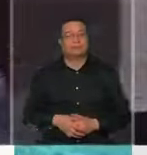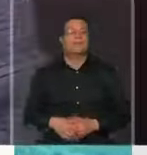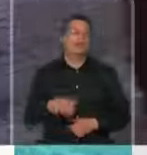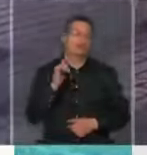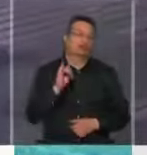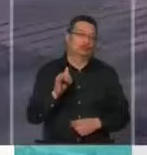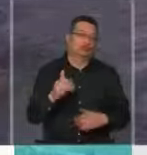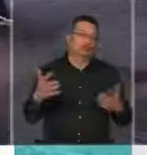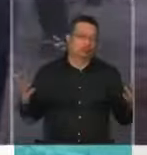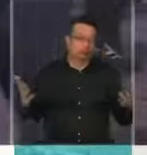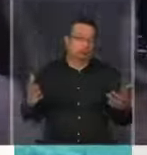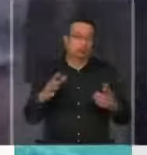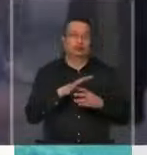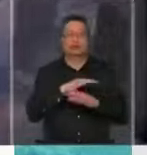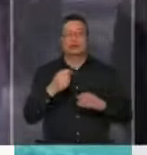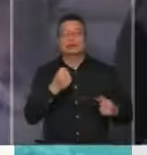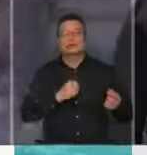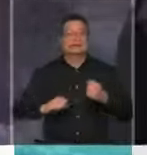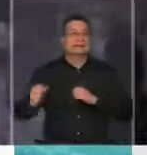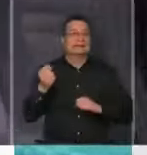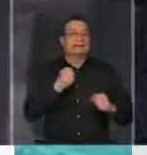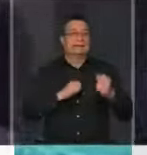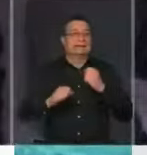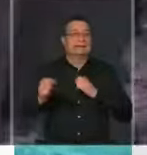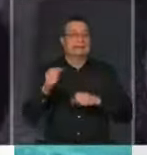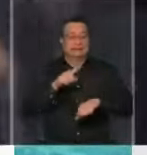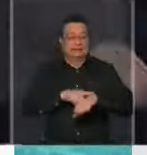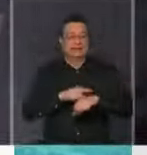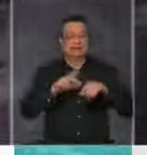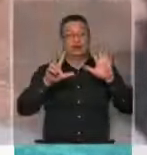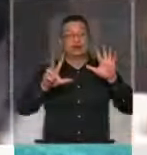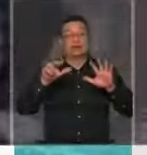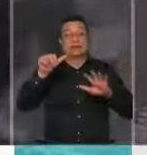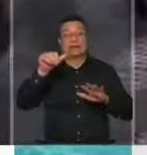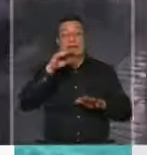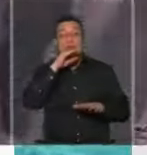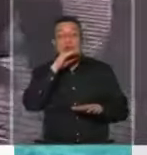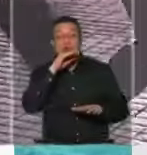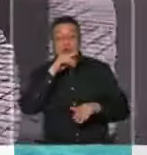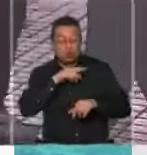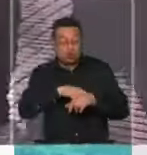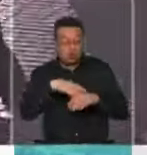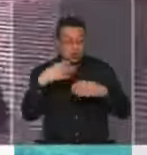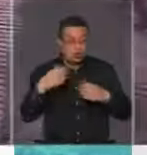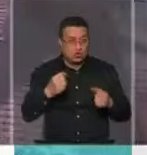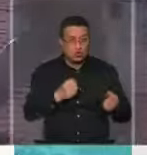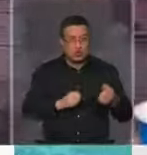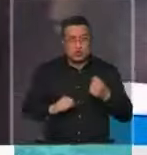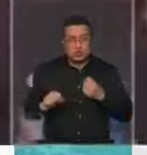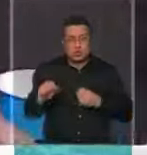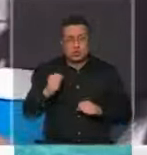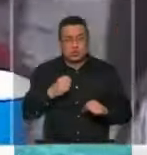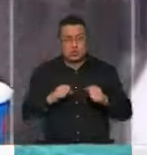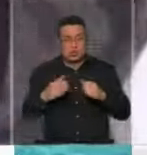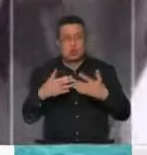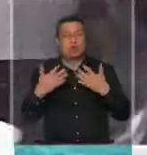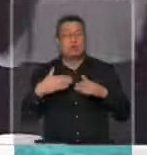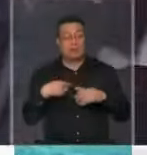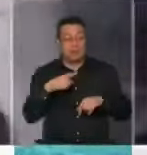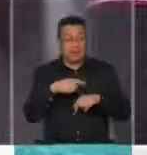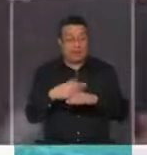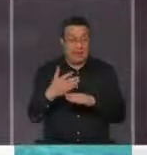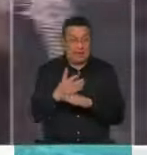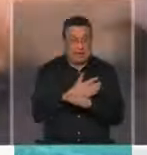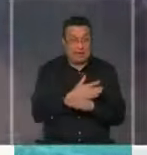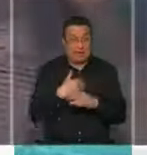Absolutamente, es que estaban muy muy nerviosos hasta ese minuto 86, Sole, porque, a ver, desde muy temprano, incluso siendo día laboral, se las arreglaron